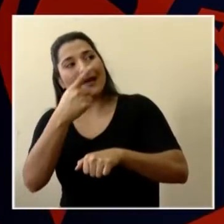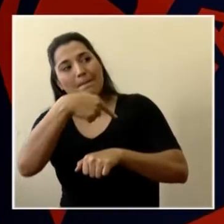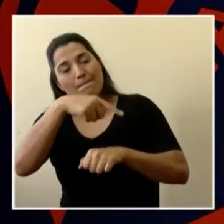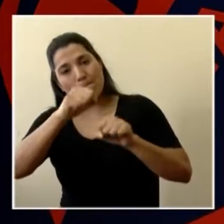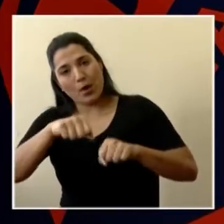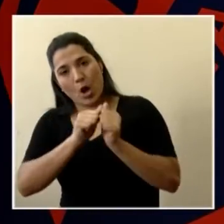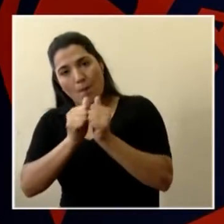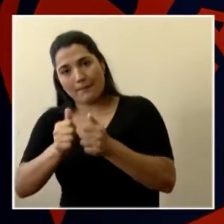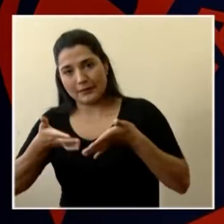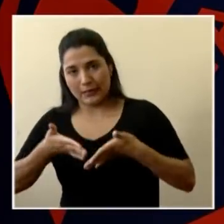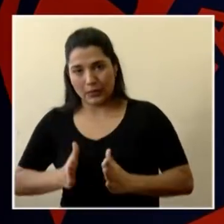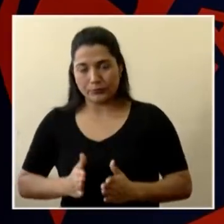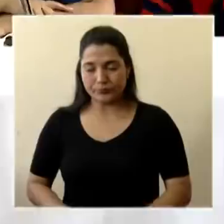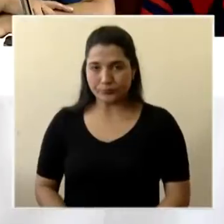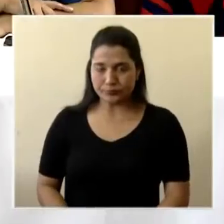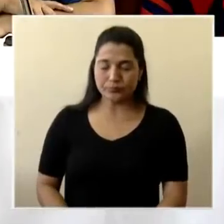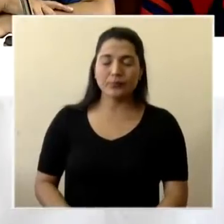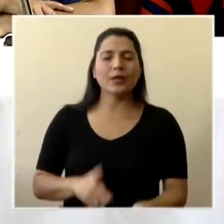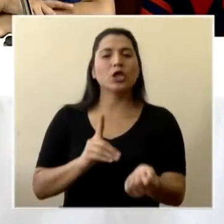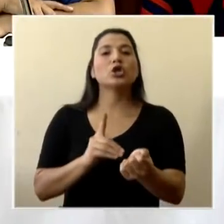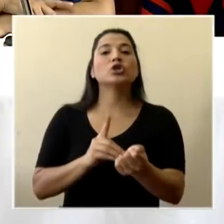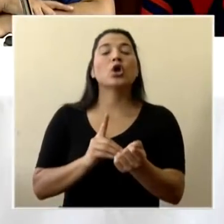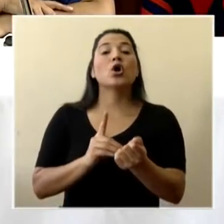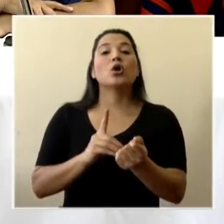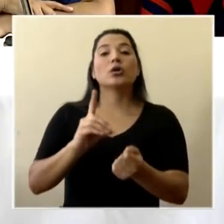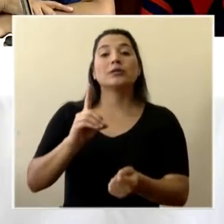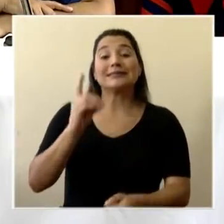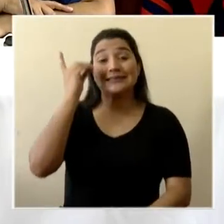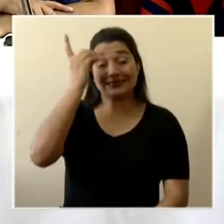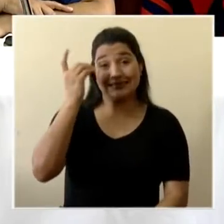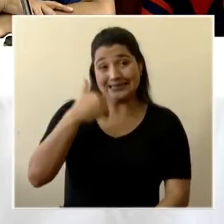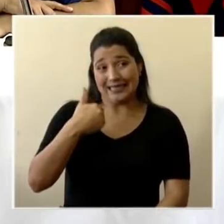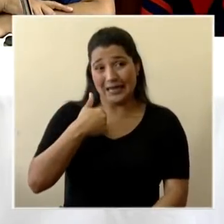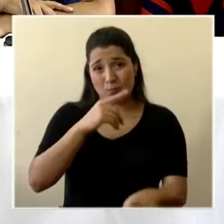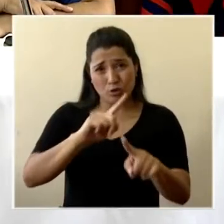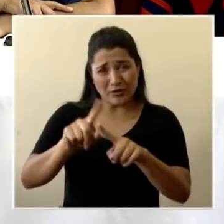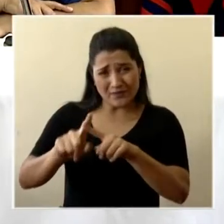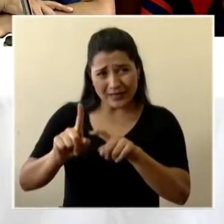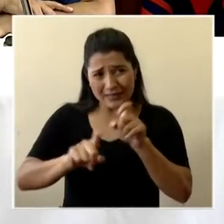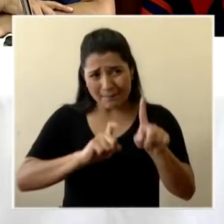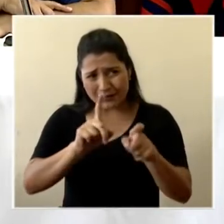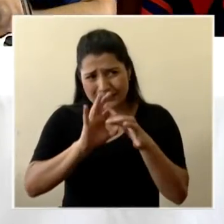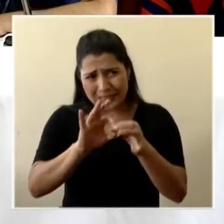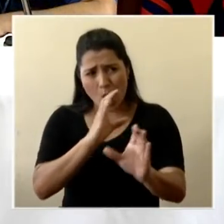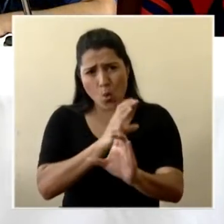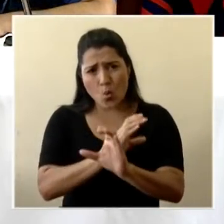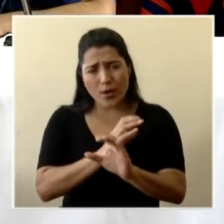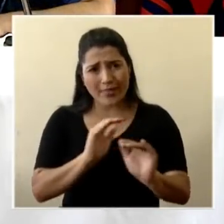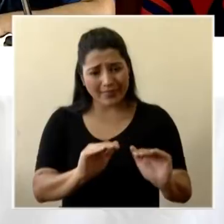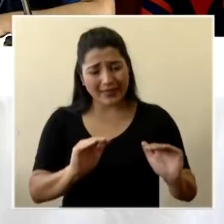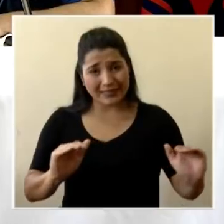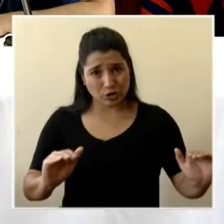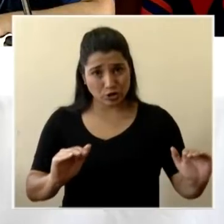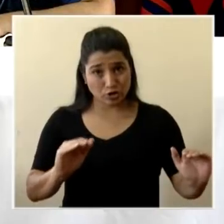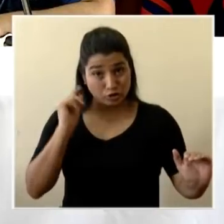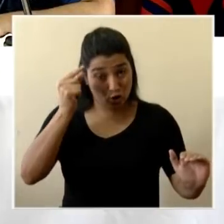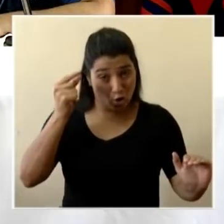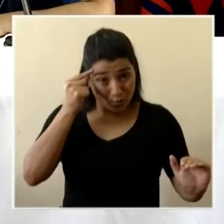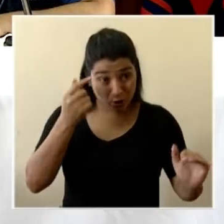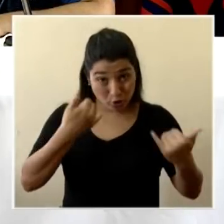ellos. Doctor Salas, tenemos varias consultas que hablan sobre el tema de las guarderías de servicio estatal, si estas